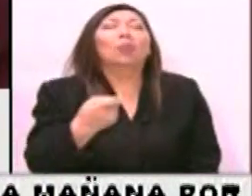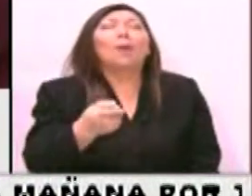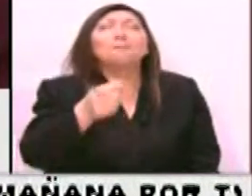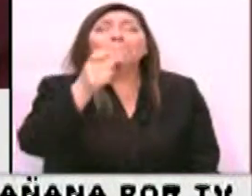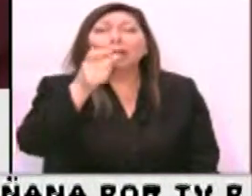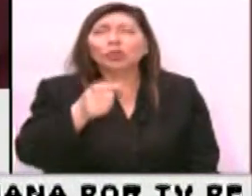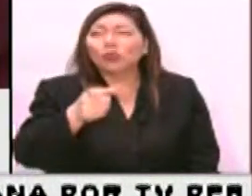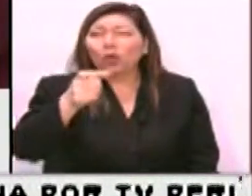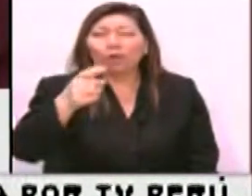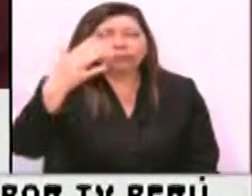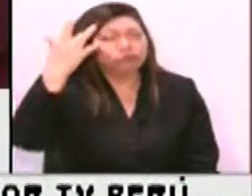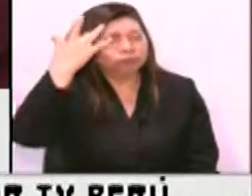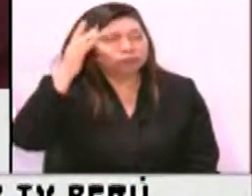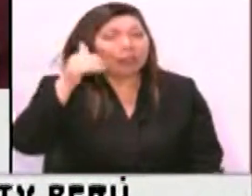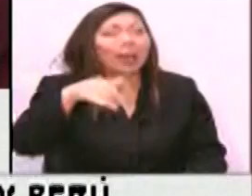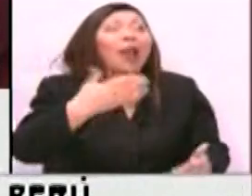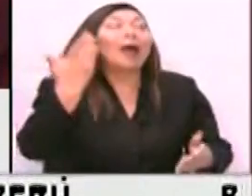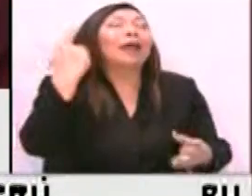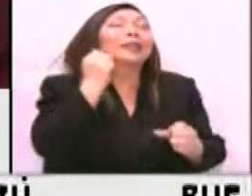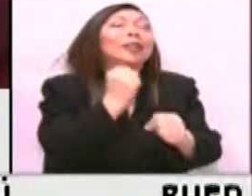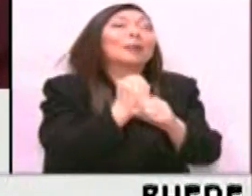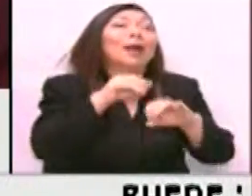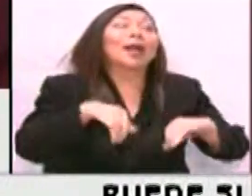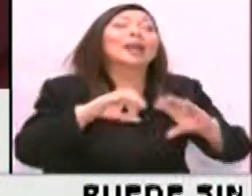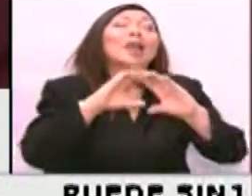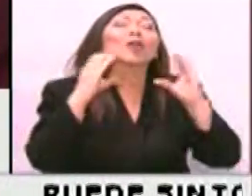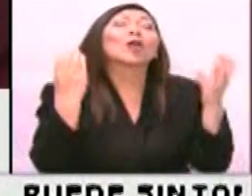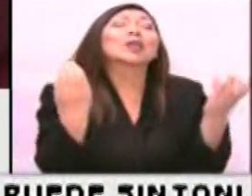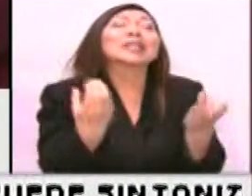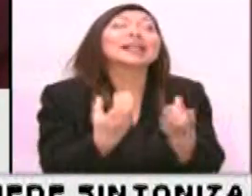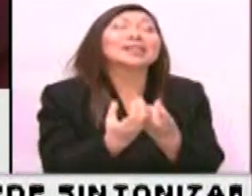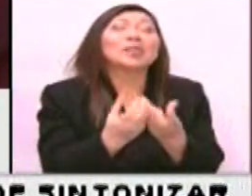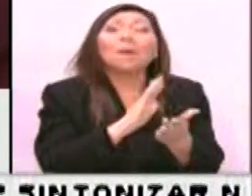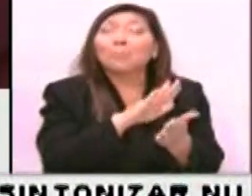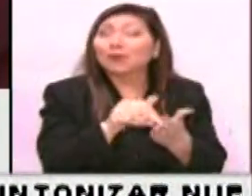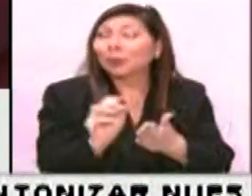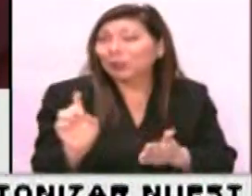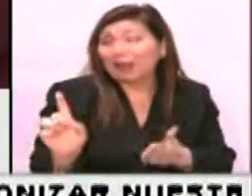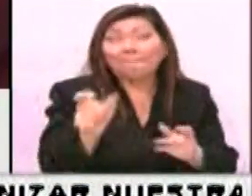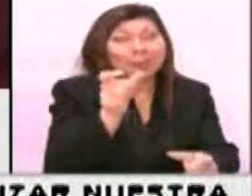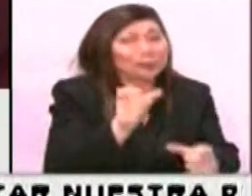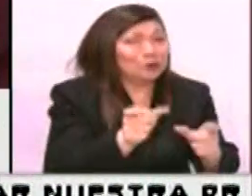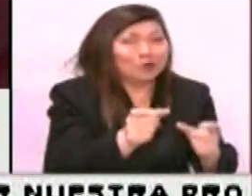y con Roberto Ramírez del Villar, con Mario Polar, con todos ellos,